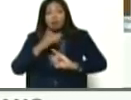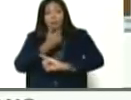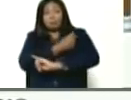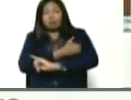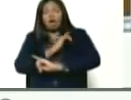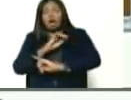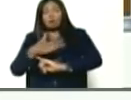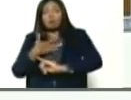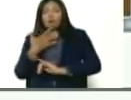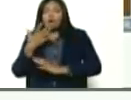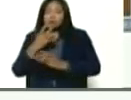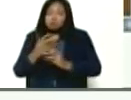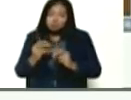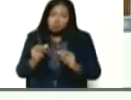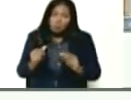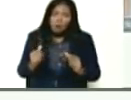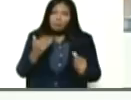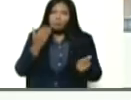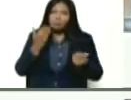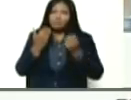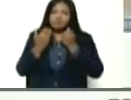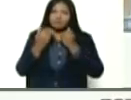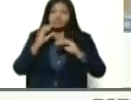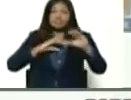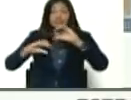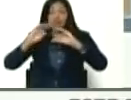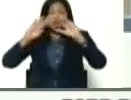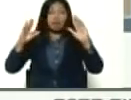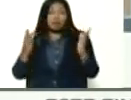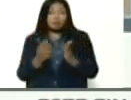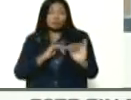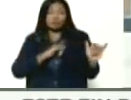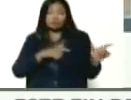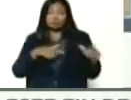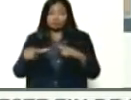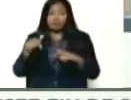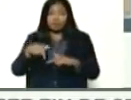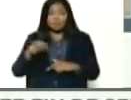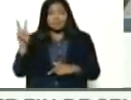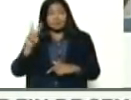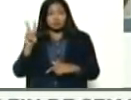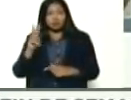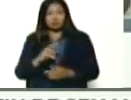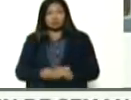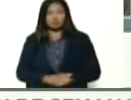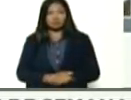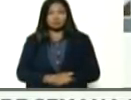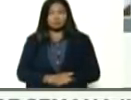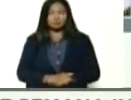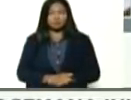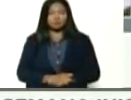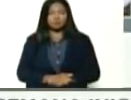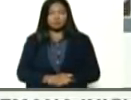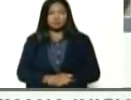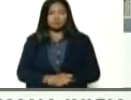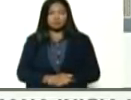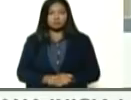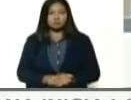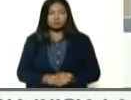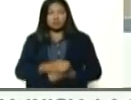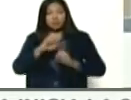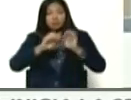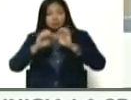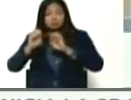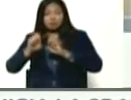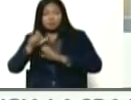comprobado en estudios científicos en el mundo y lo tenemos comprobado en venezuela ya en estudios de